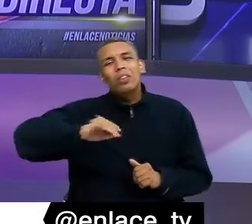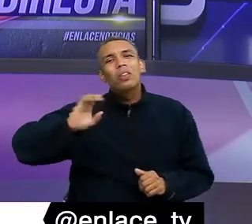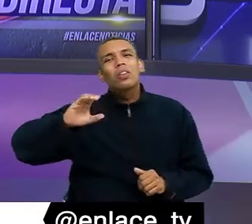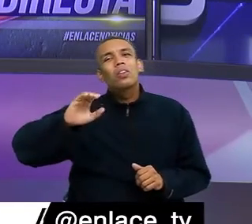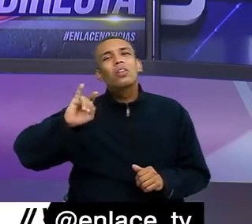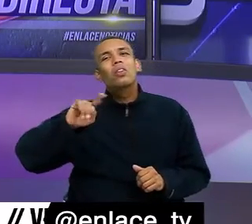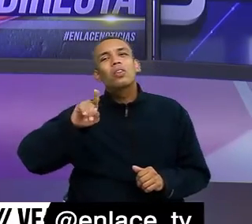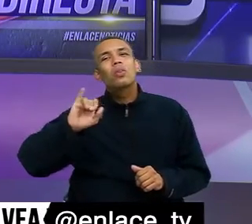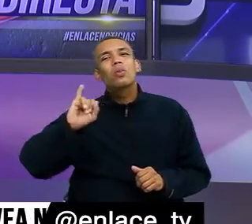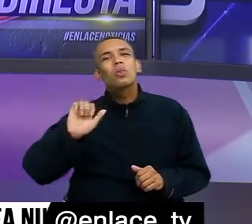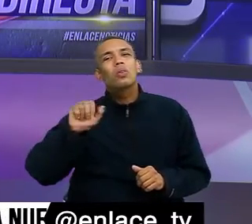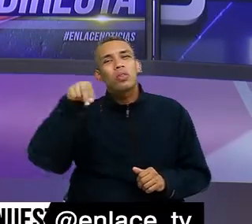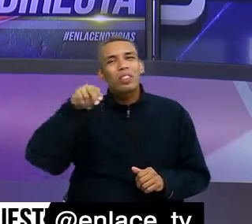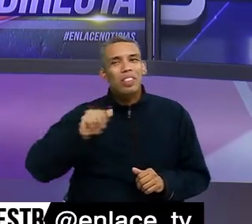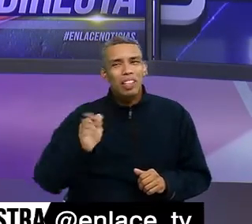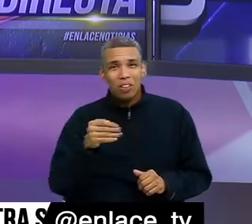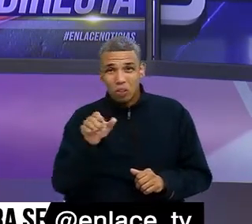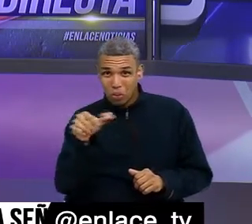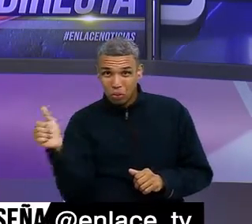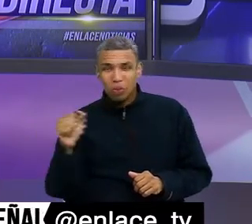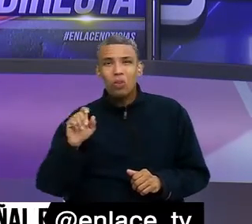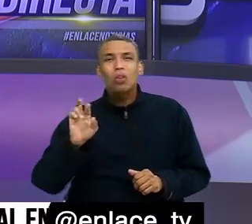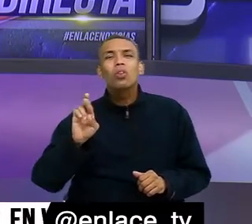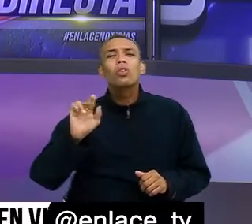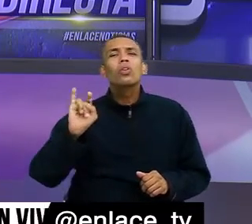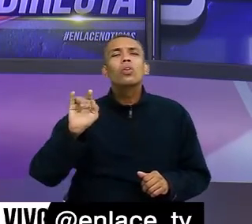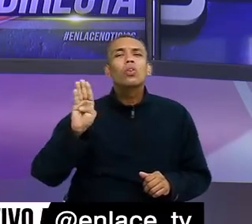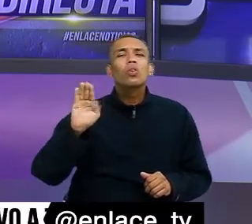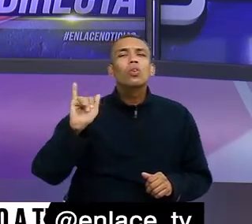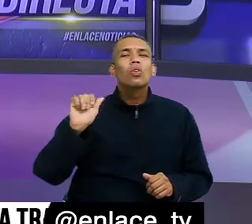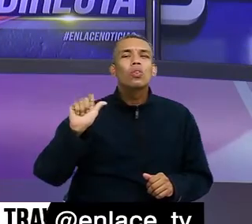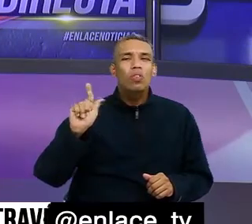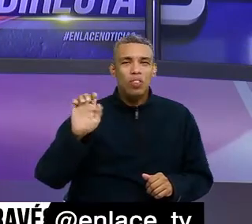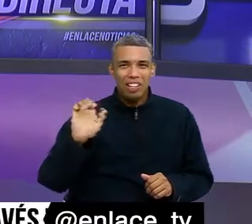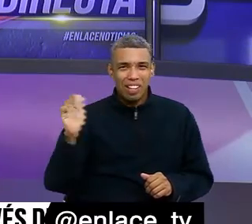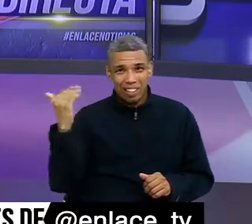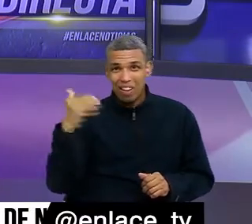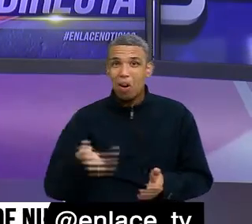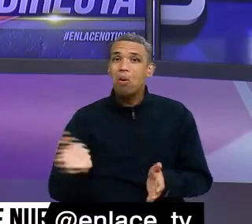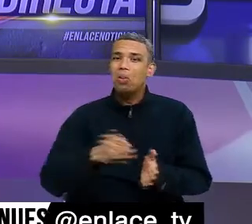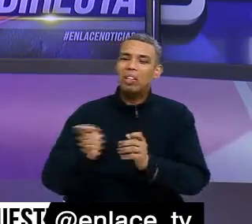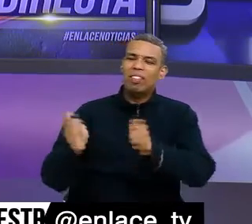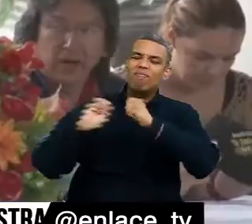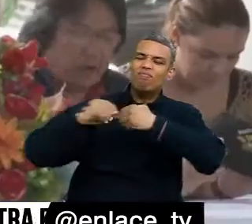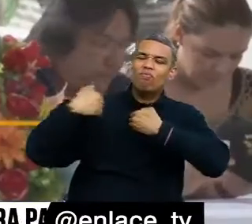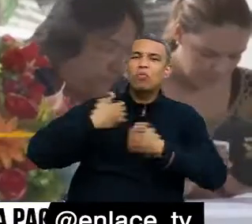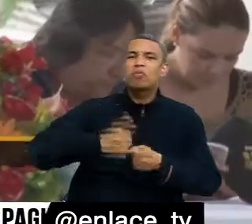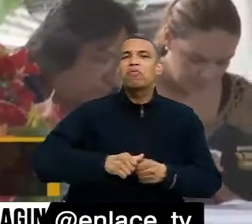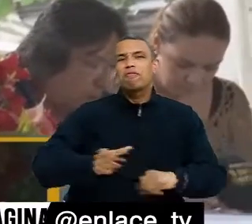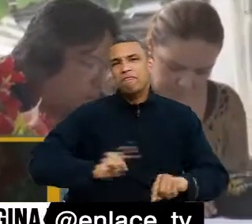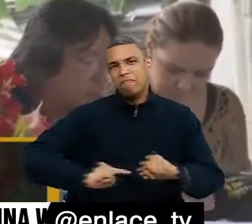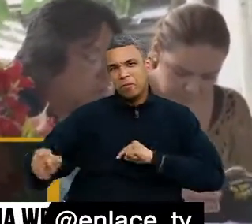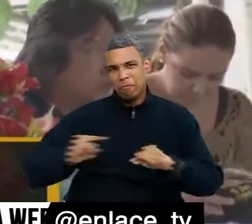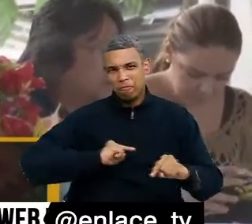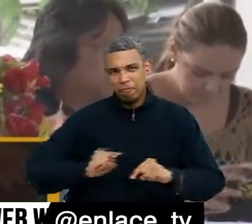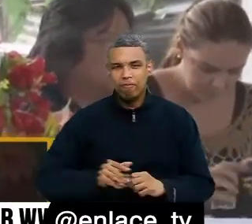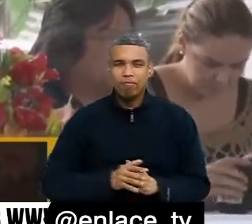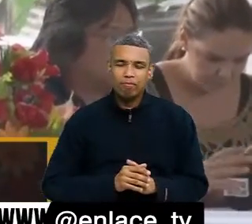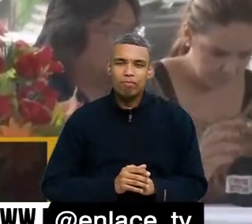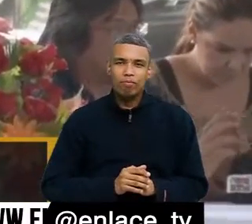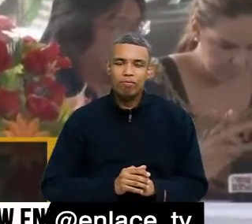Rubiales. Desde este mes, estos campos son operados directamente por Ecopetrol. Con el desarrollo de actos políticos